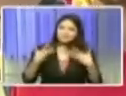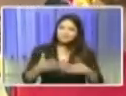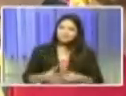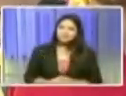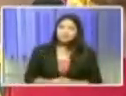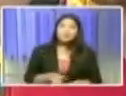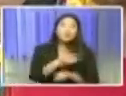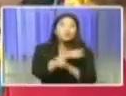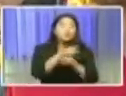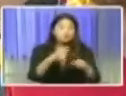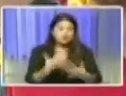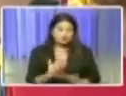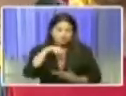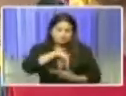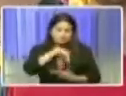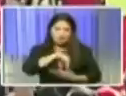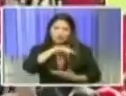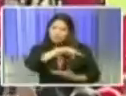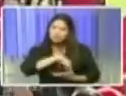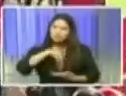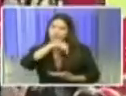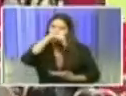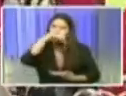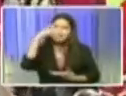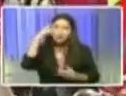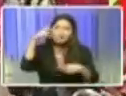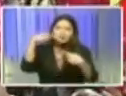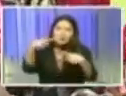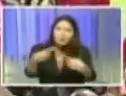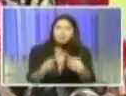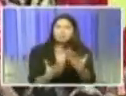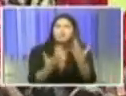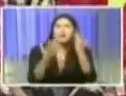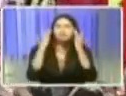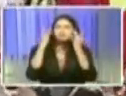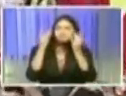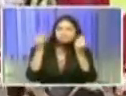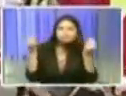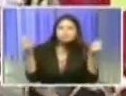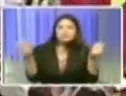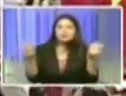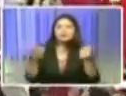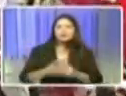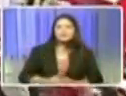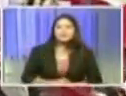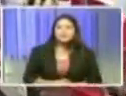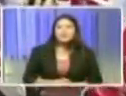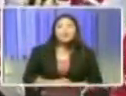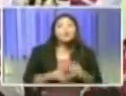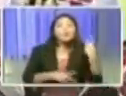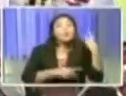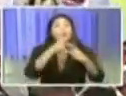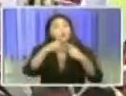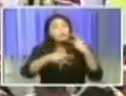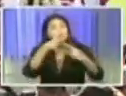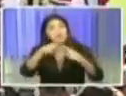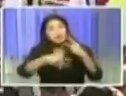que ustedes llevan en su alma diariamente, con la creatividad en un proceso